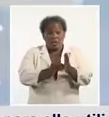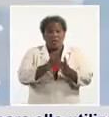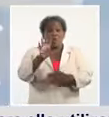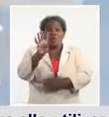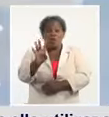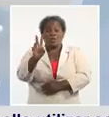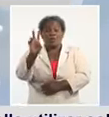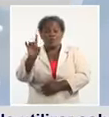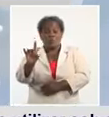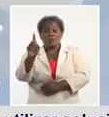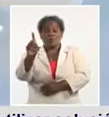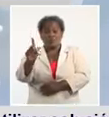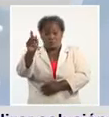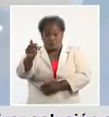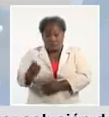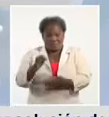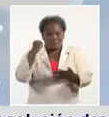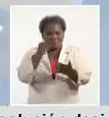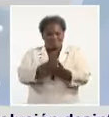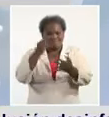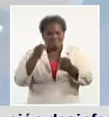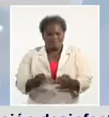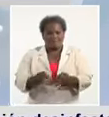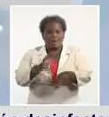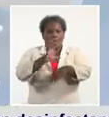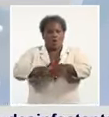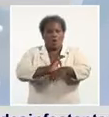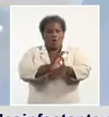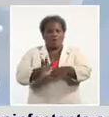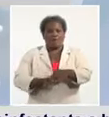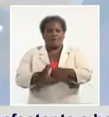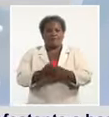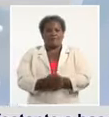238.491 pacientes diagnosticados con la enfermedad,